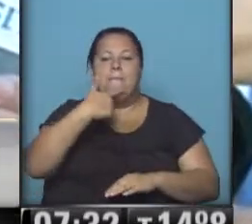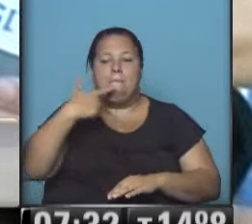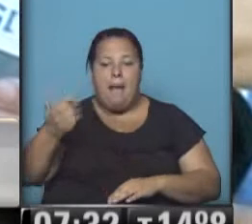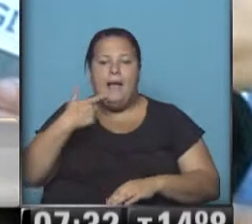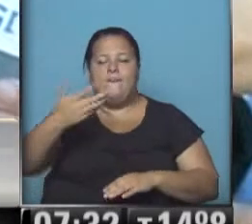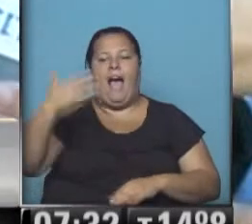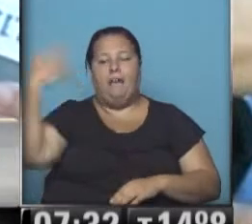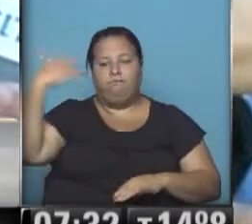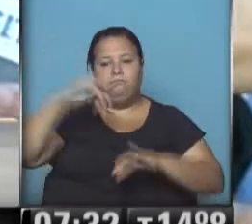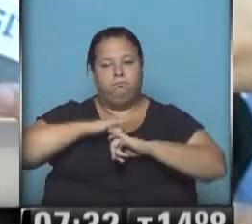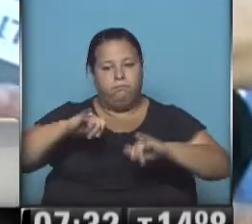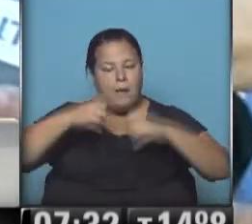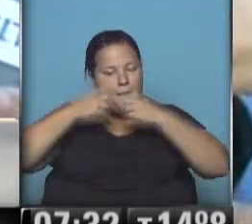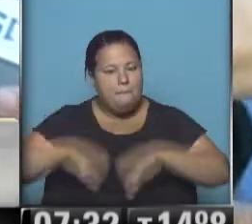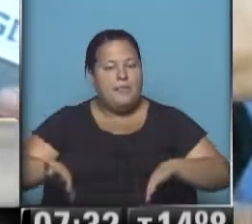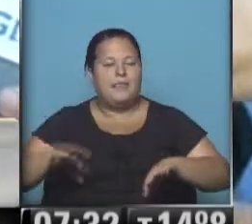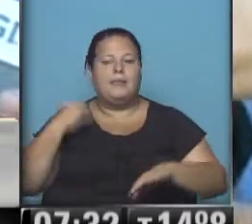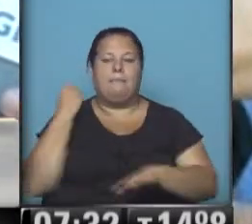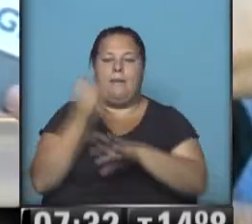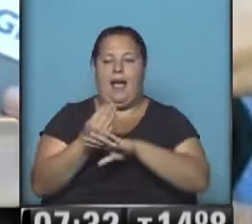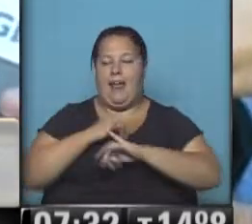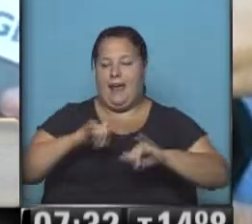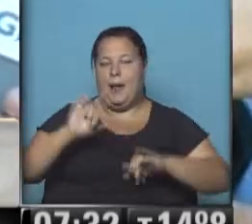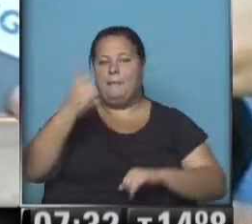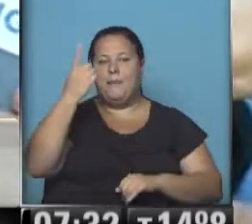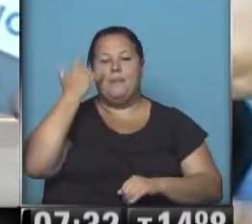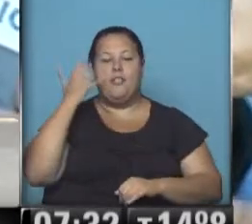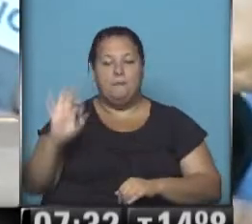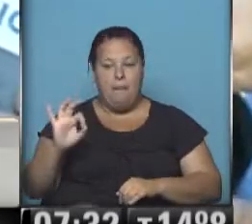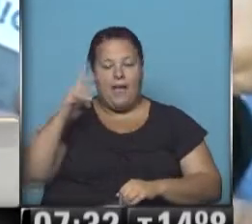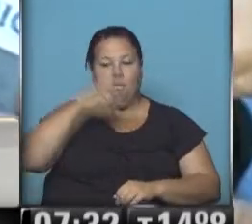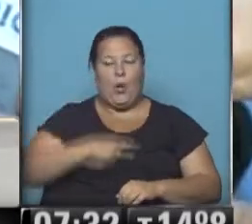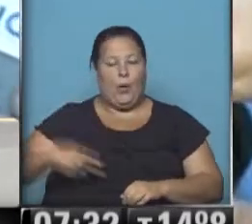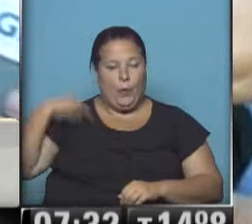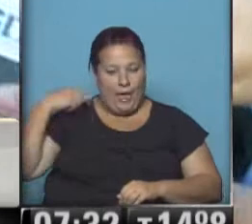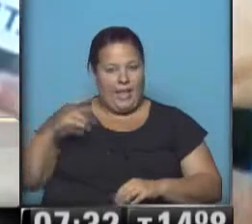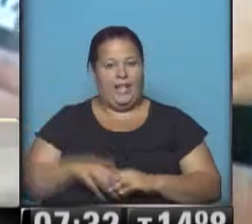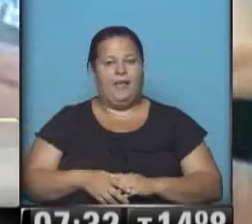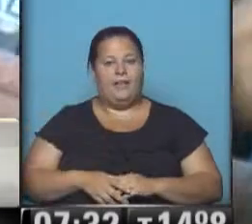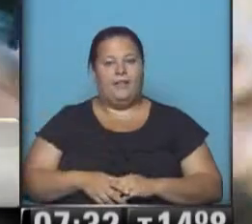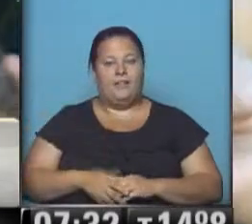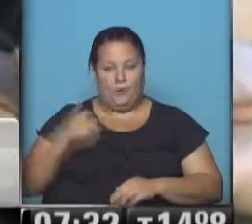un acto de lanzamiento de su campaña el 1 de mayo en Vélez. Bueno,